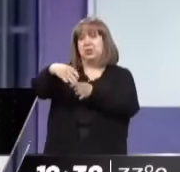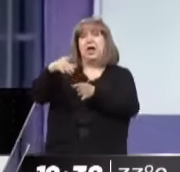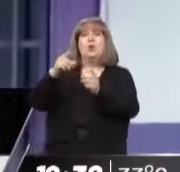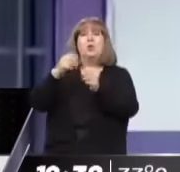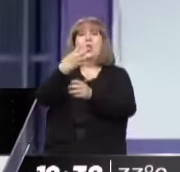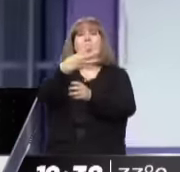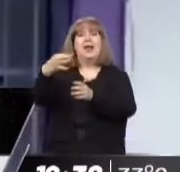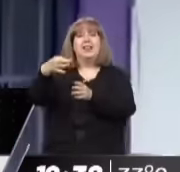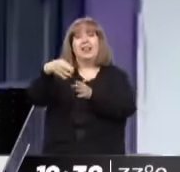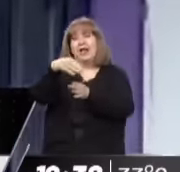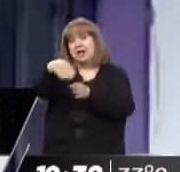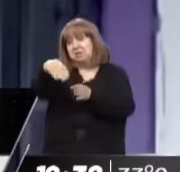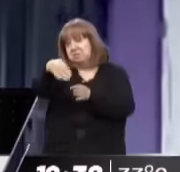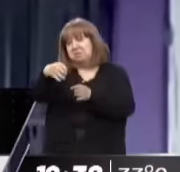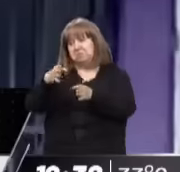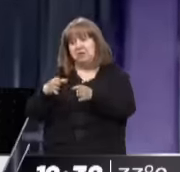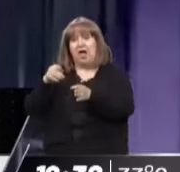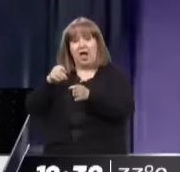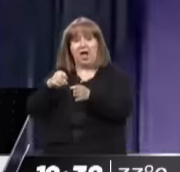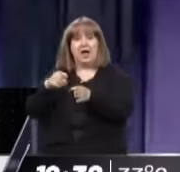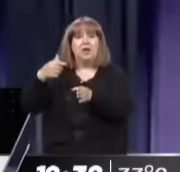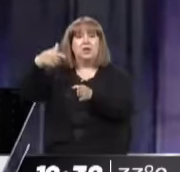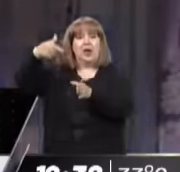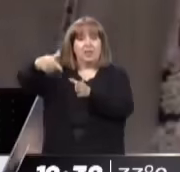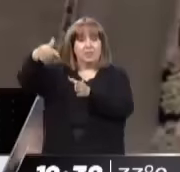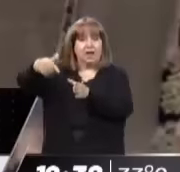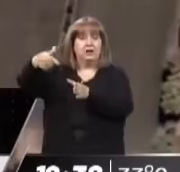200, 300 metros de la Ruta 40, donde hay una IPF que